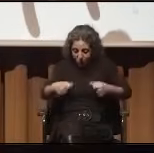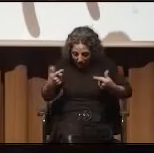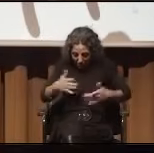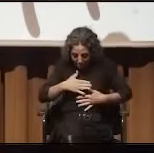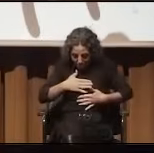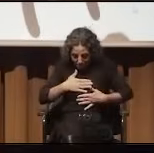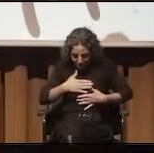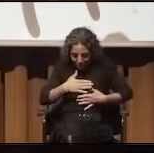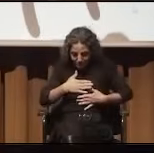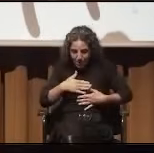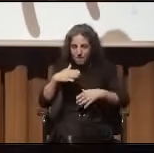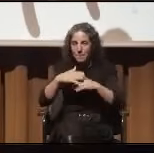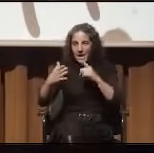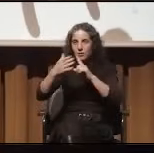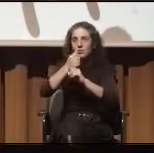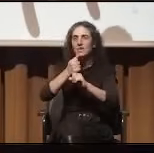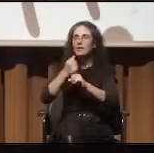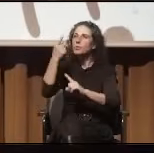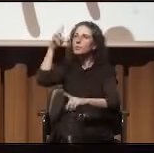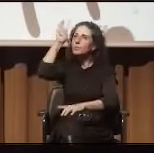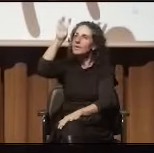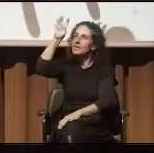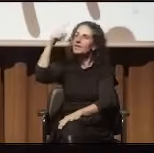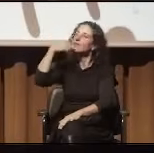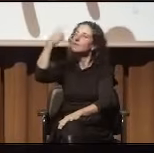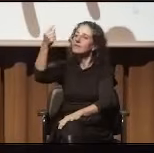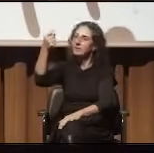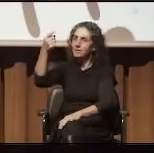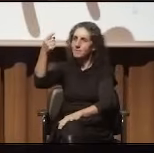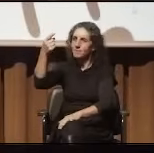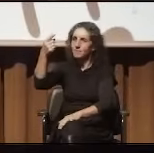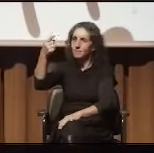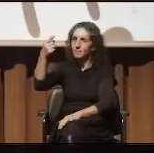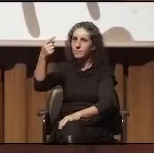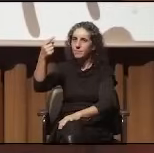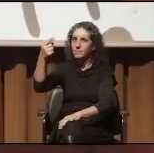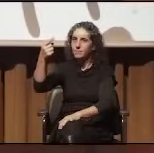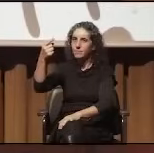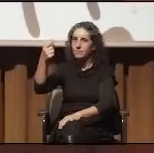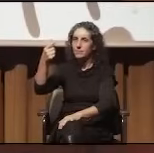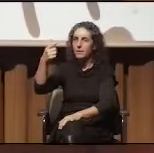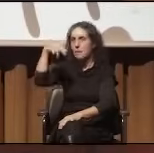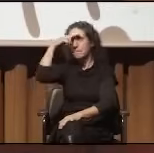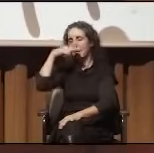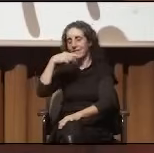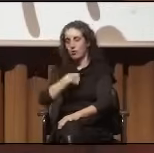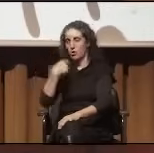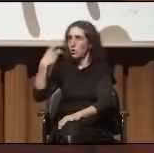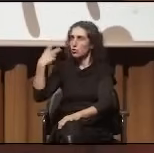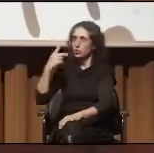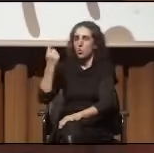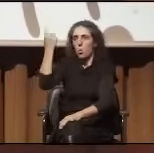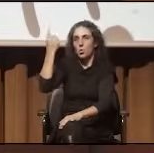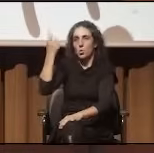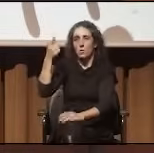eso, alguien ha venido, un maestro, y ha dicho: el padre y yo somos uno. ¿Qué significa? El que ha construido